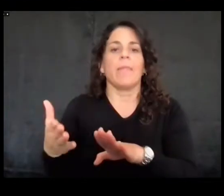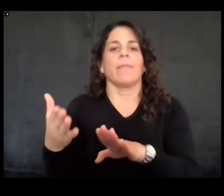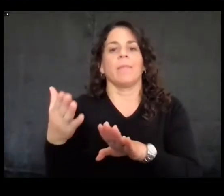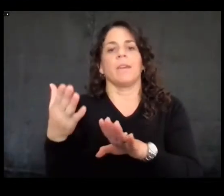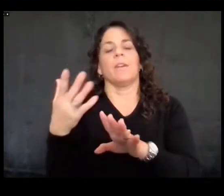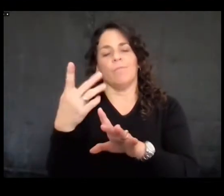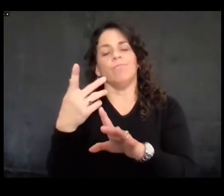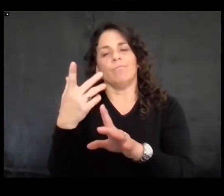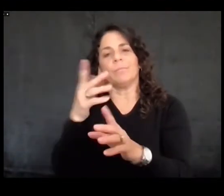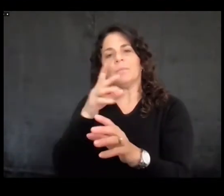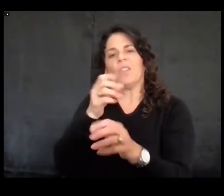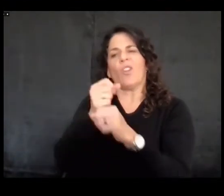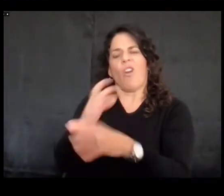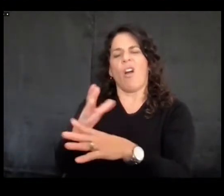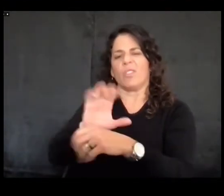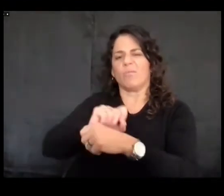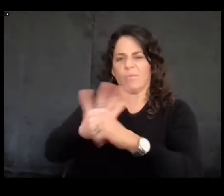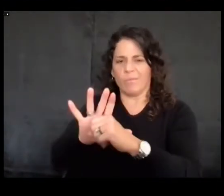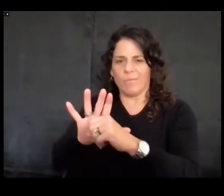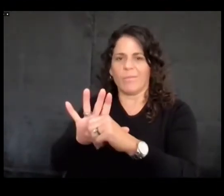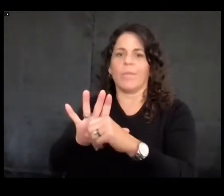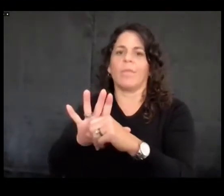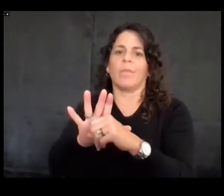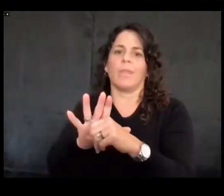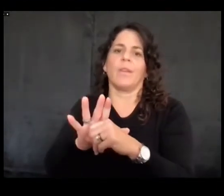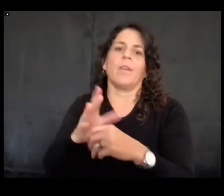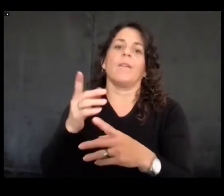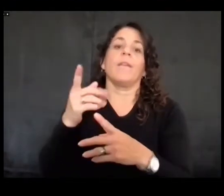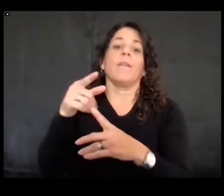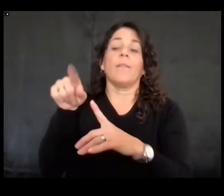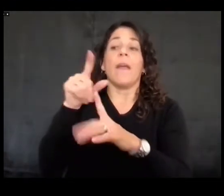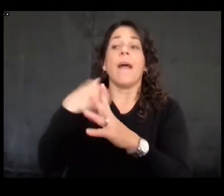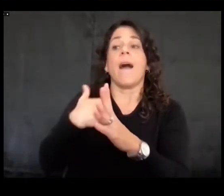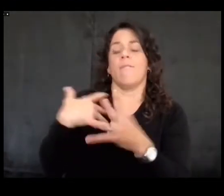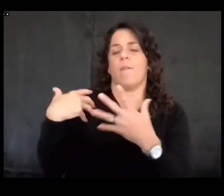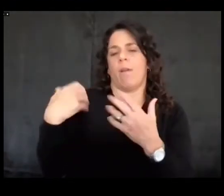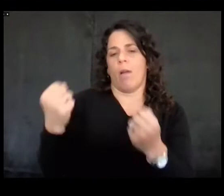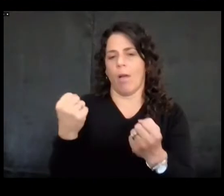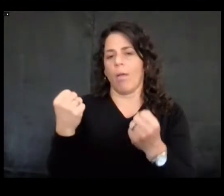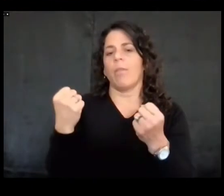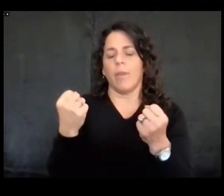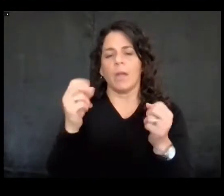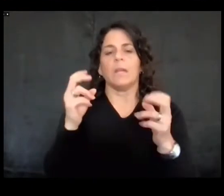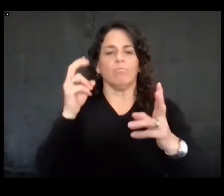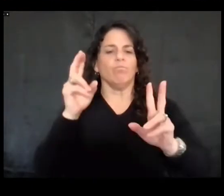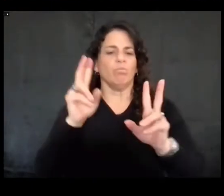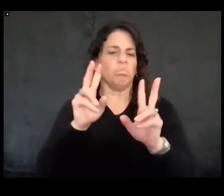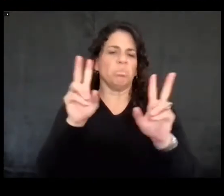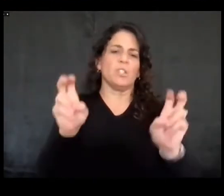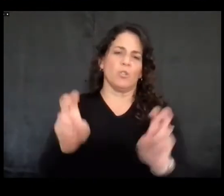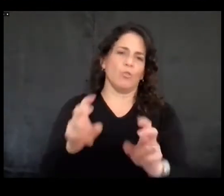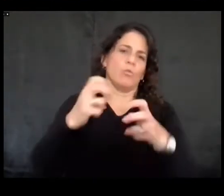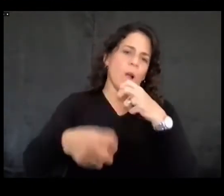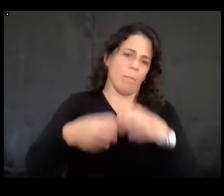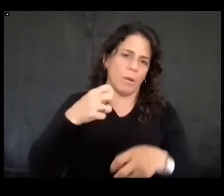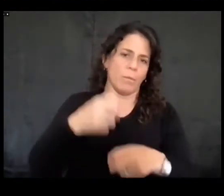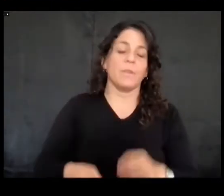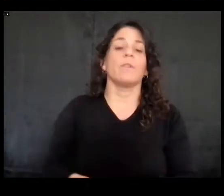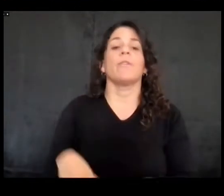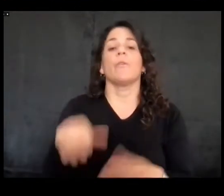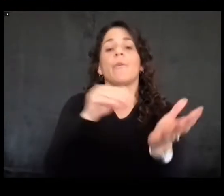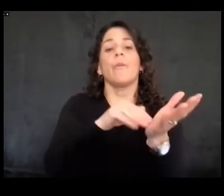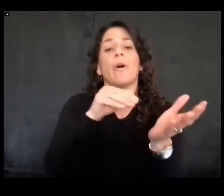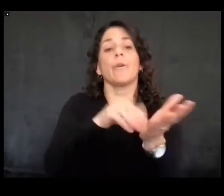y mortalidad enfermedades preexistentes por las condiciones severas que puedan tener los récord